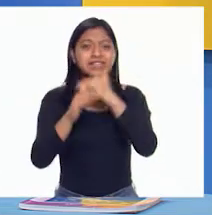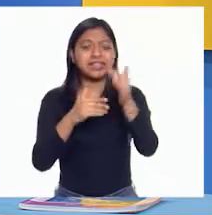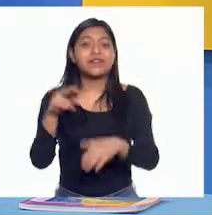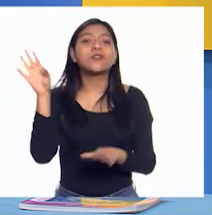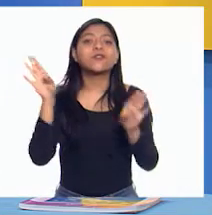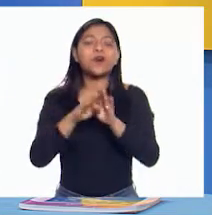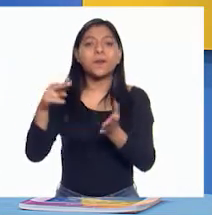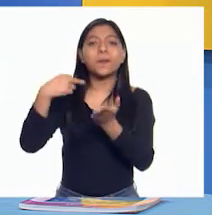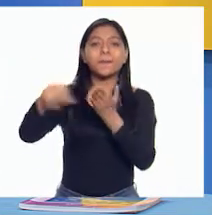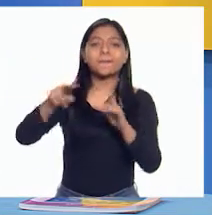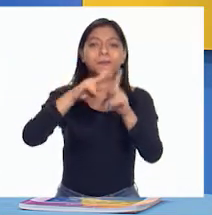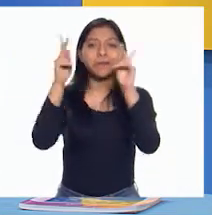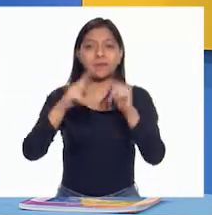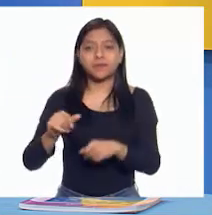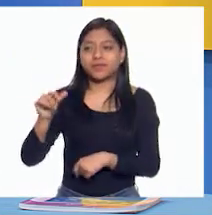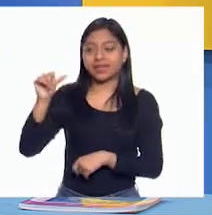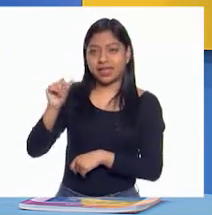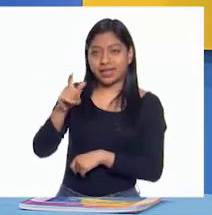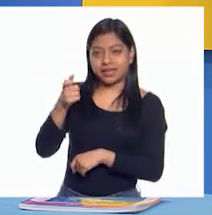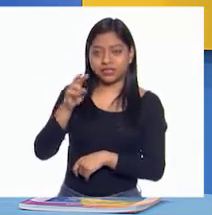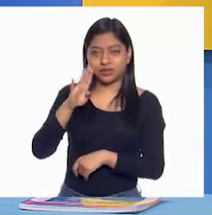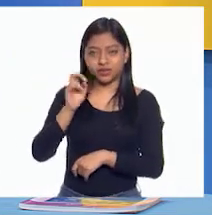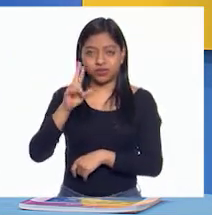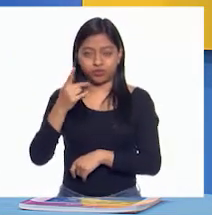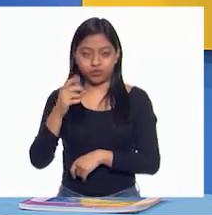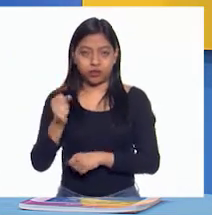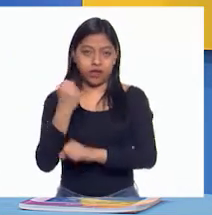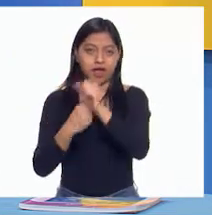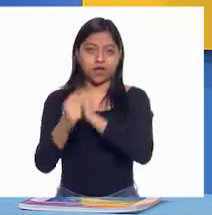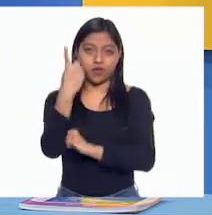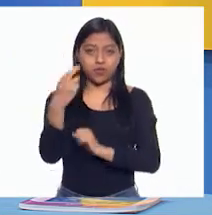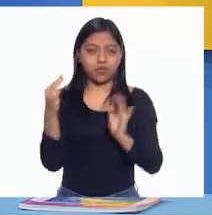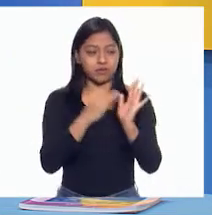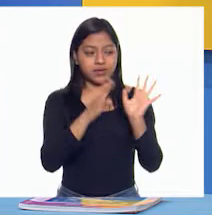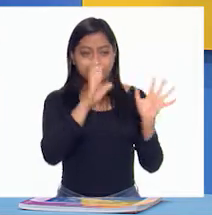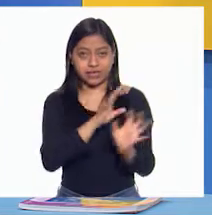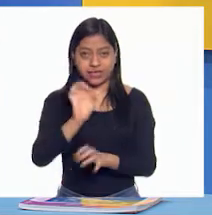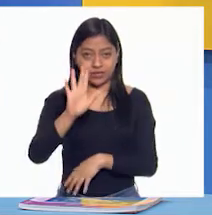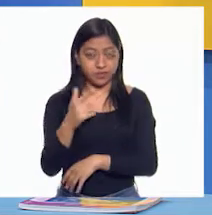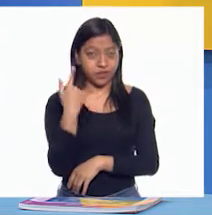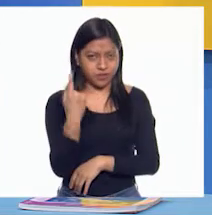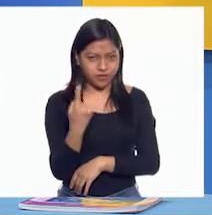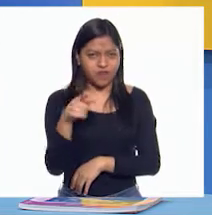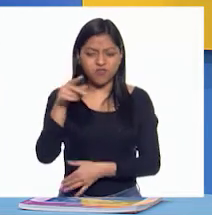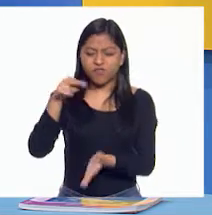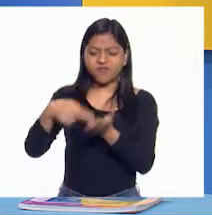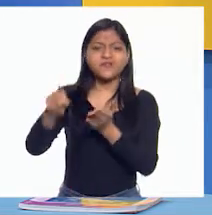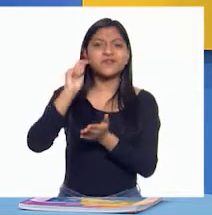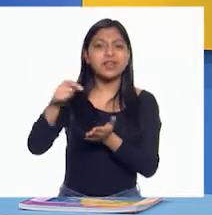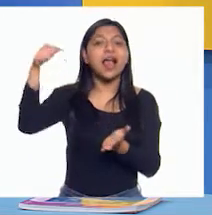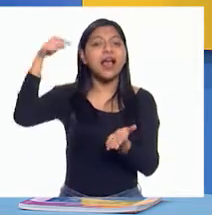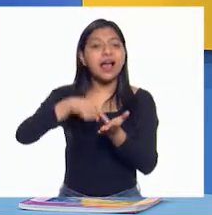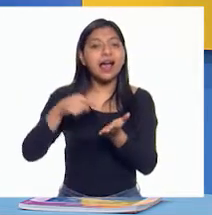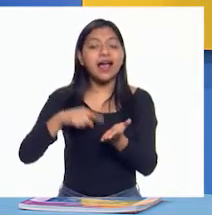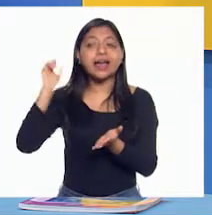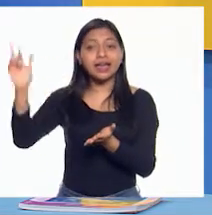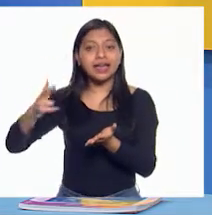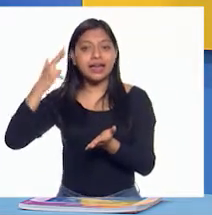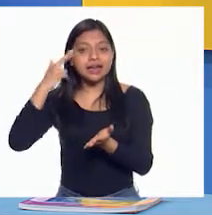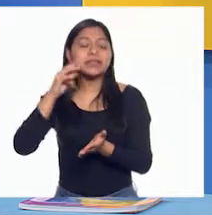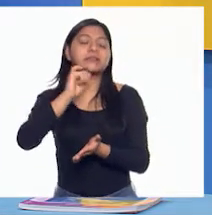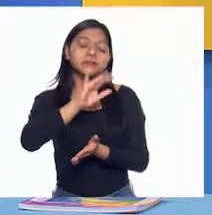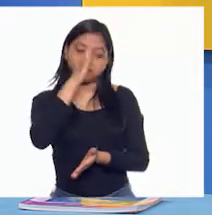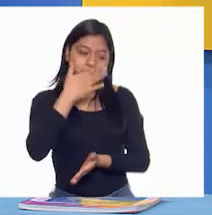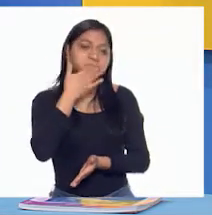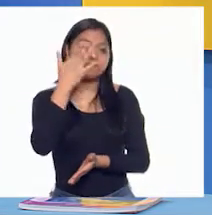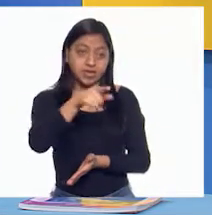firma de la paz de Augsburgo de 1555, en la que Carlos V reconoció el derecho de los